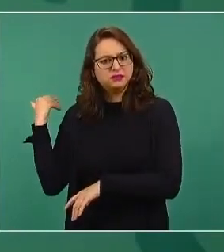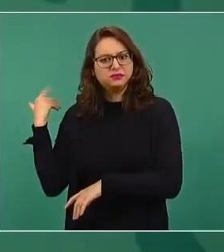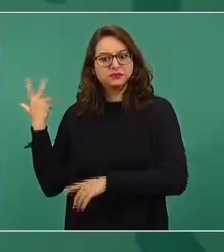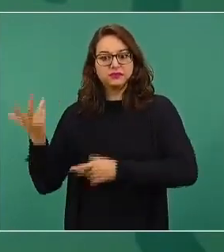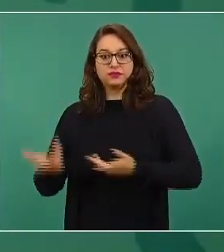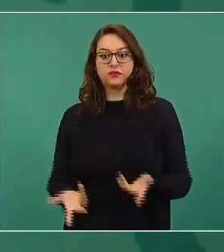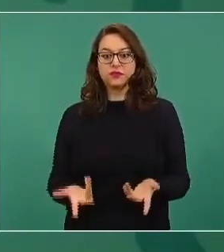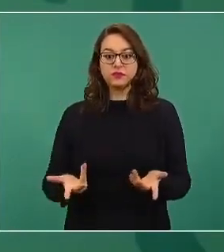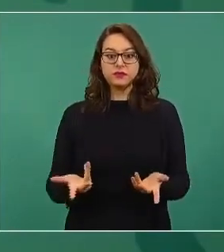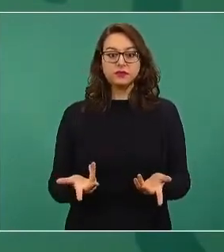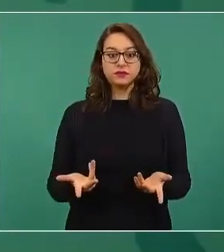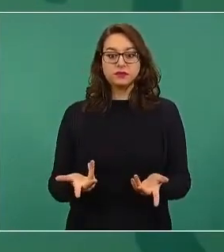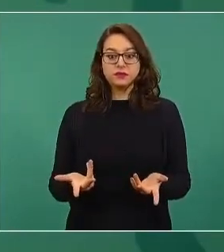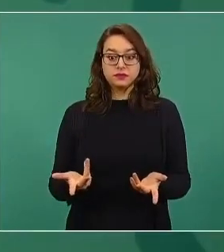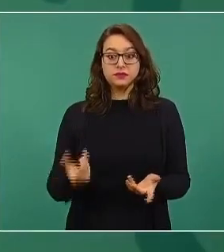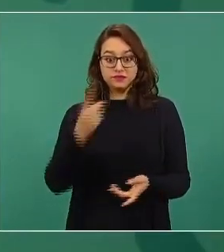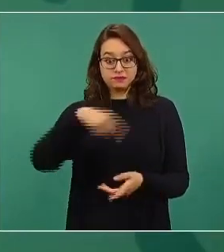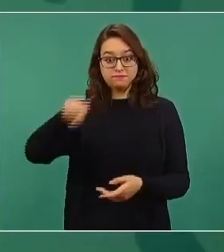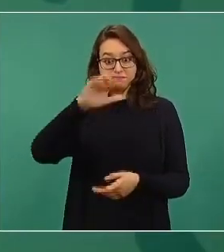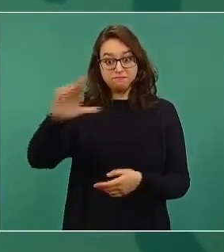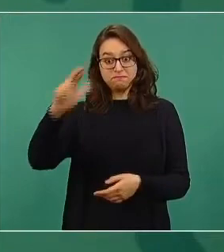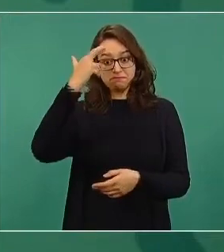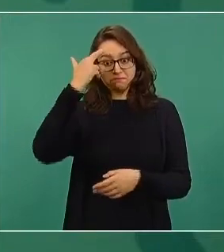ya la gente está